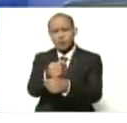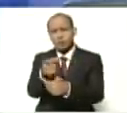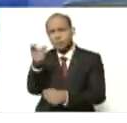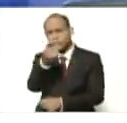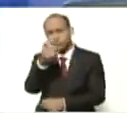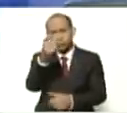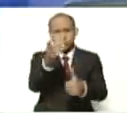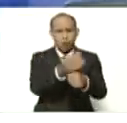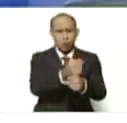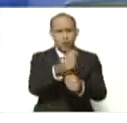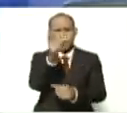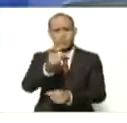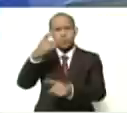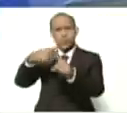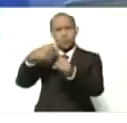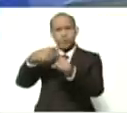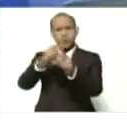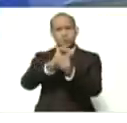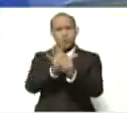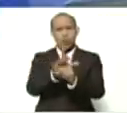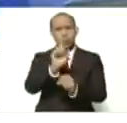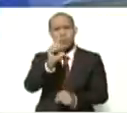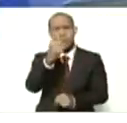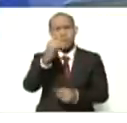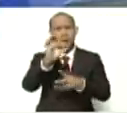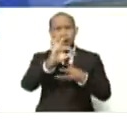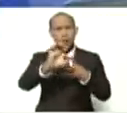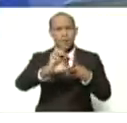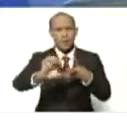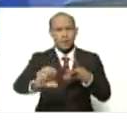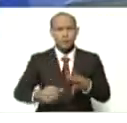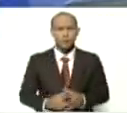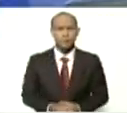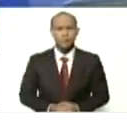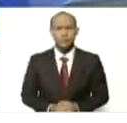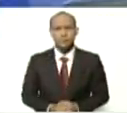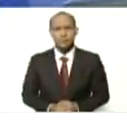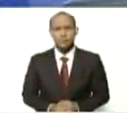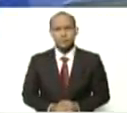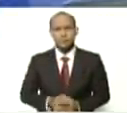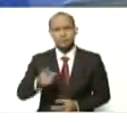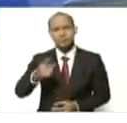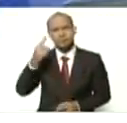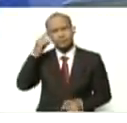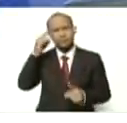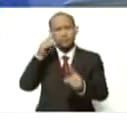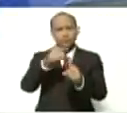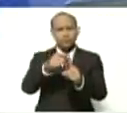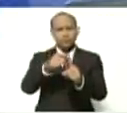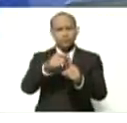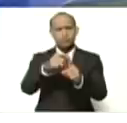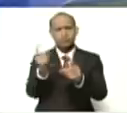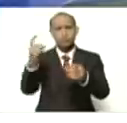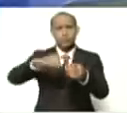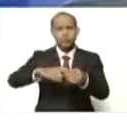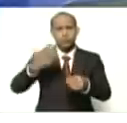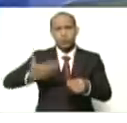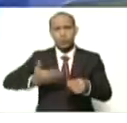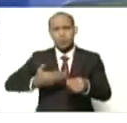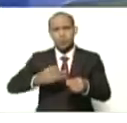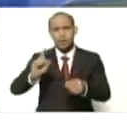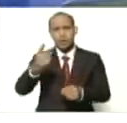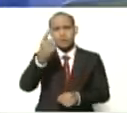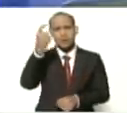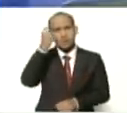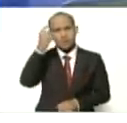búsqueda de los casos primera elemento es uno de los componentes fundamentales desde el primer día